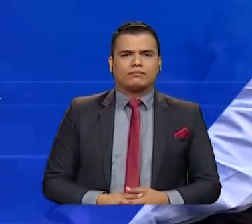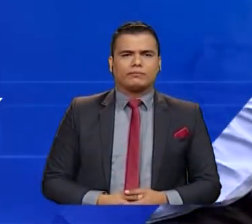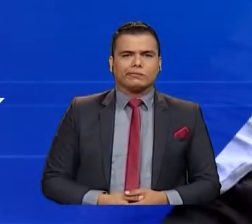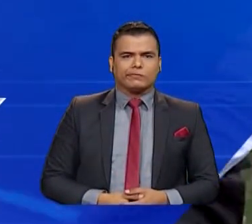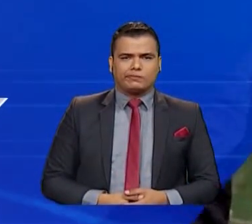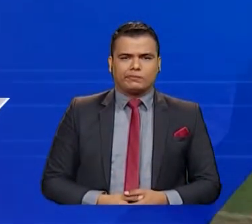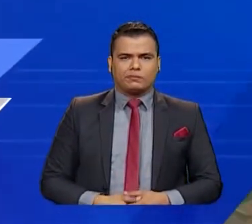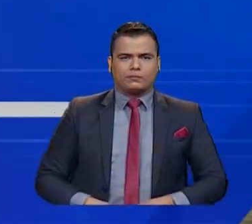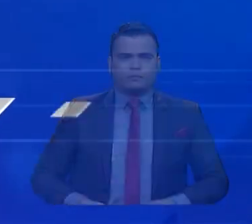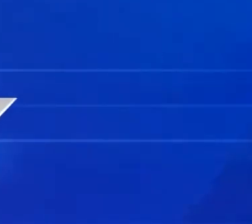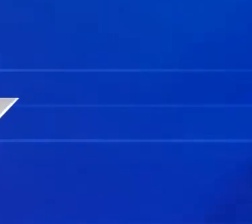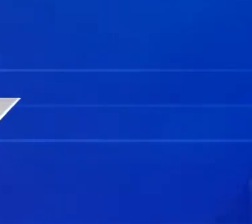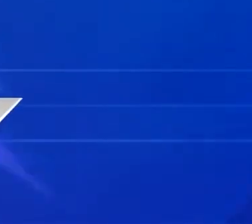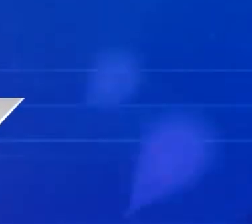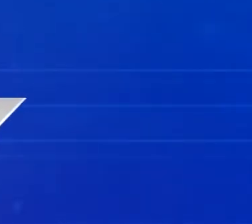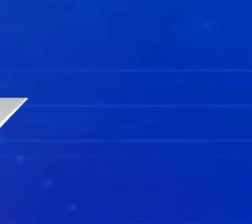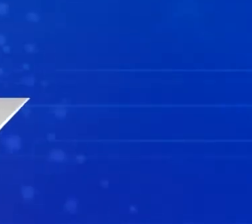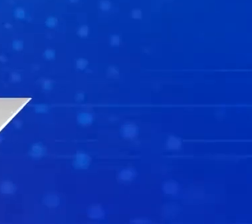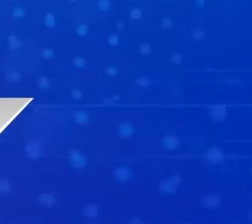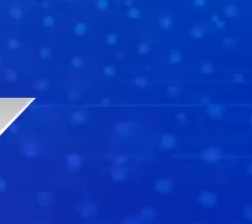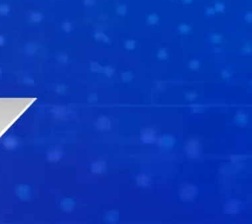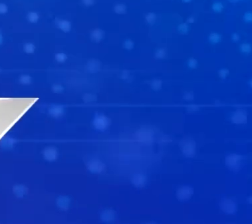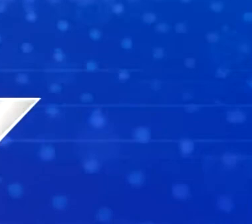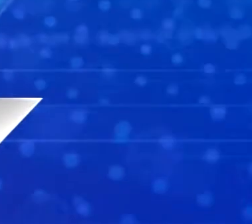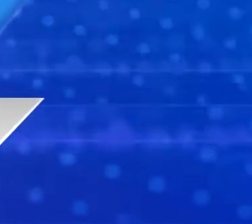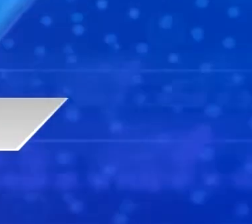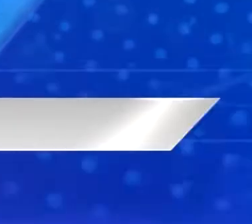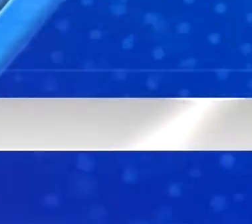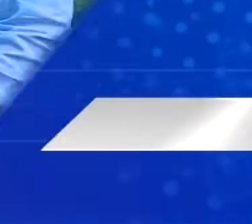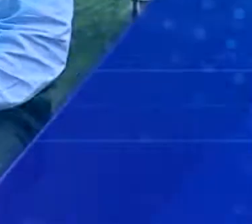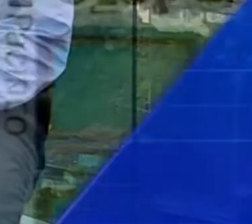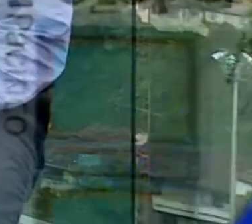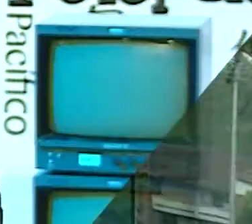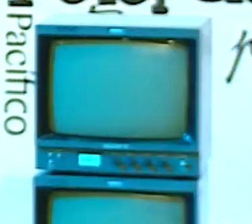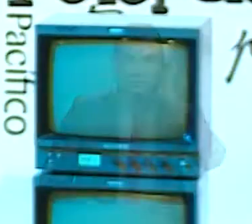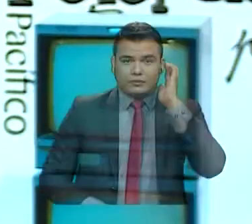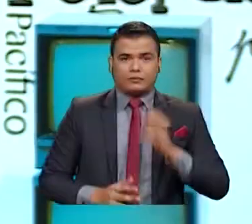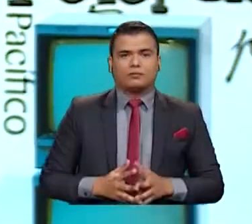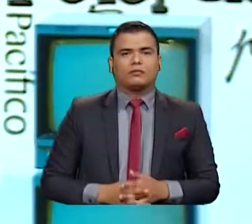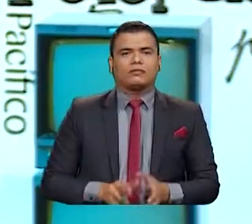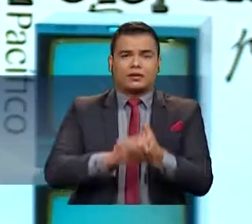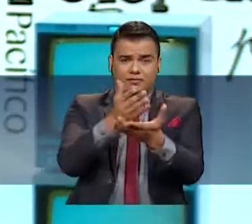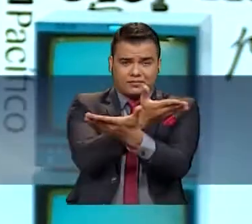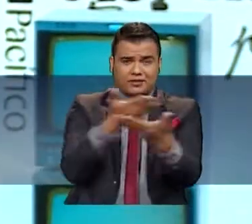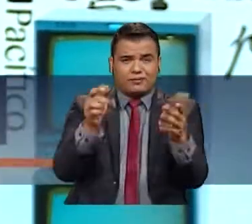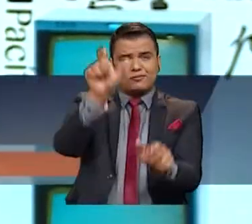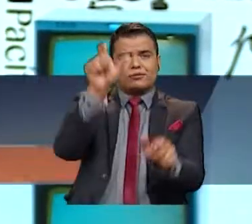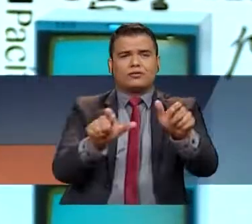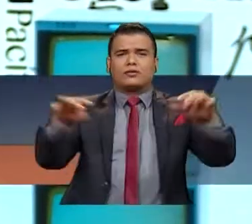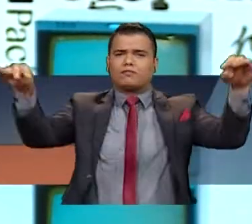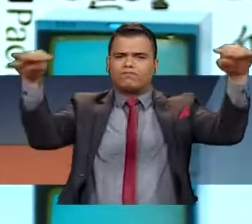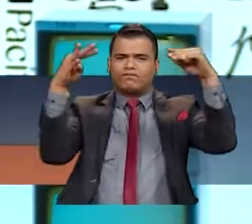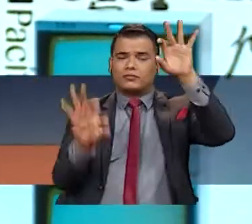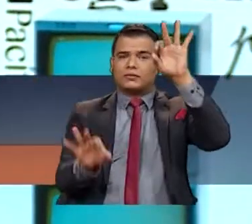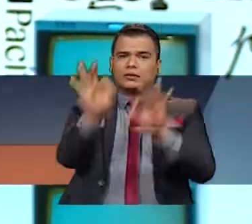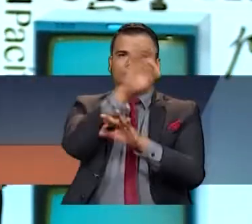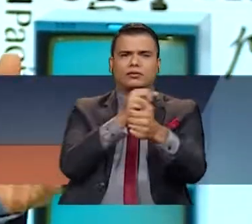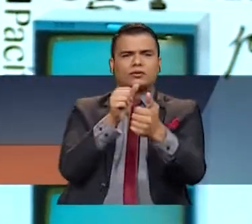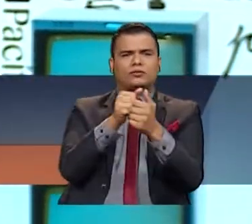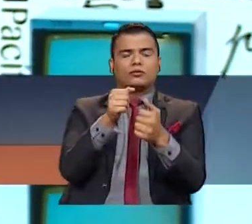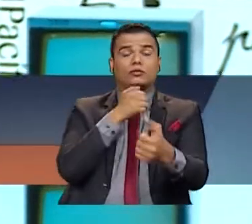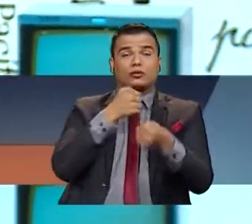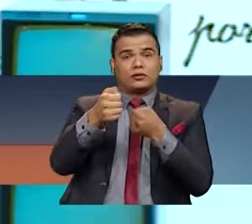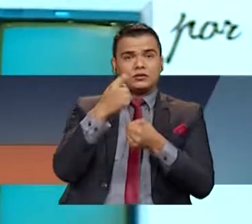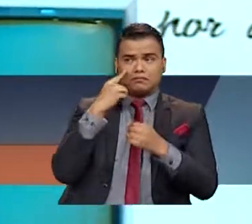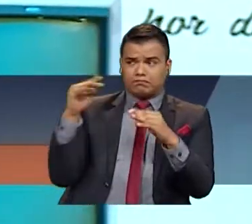La entrevista del día con Óscar López Noguera. Un saludo especial a todos los televidentes de Telepacífico Noticias. Nos acompaña la gobernadora del